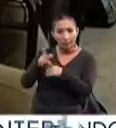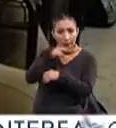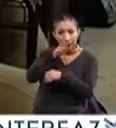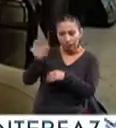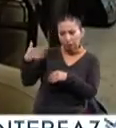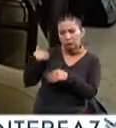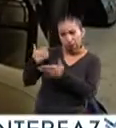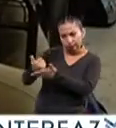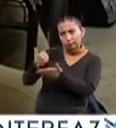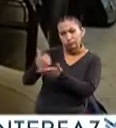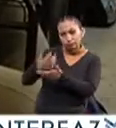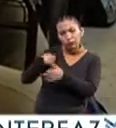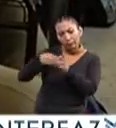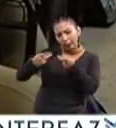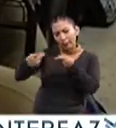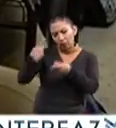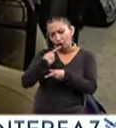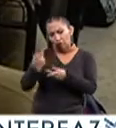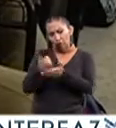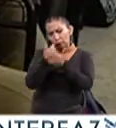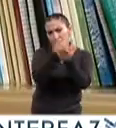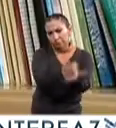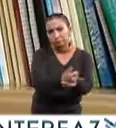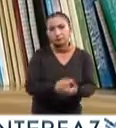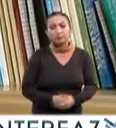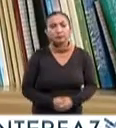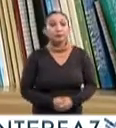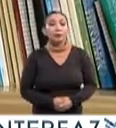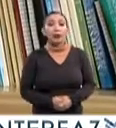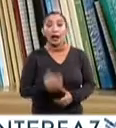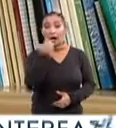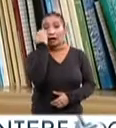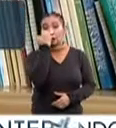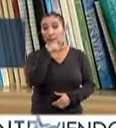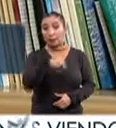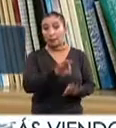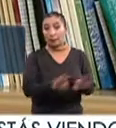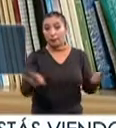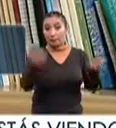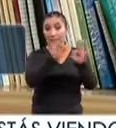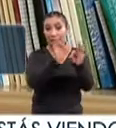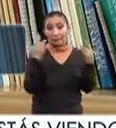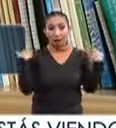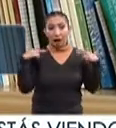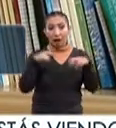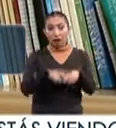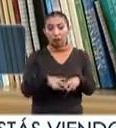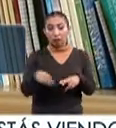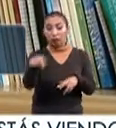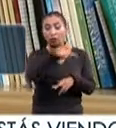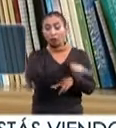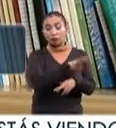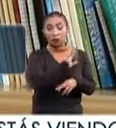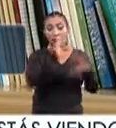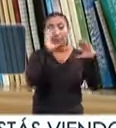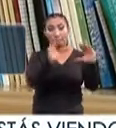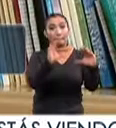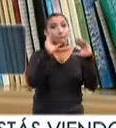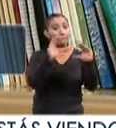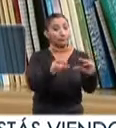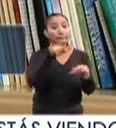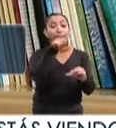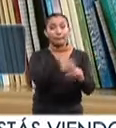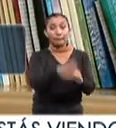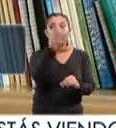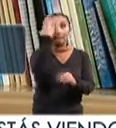y colaborar con las estrategias de acompañamiento. En el colegio es importante que los maestros tengan capacitación para